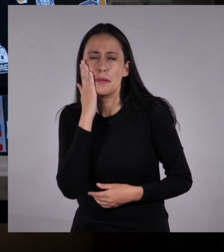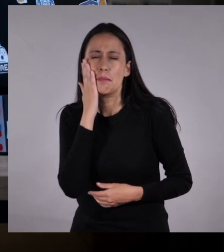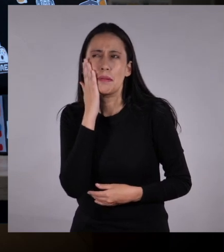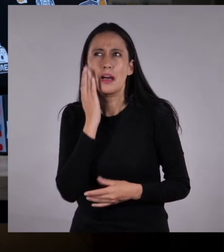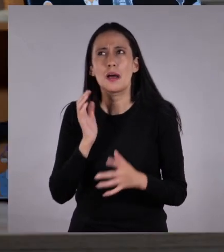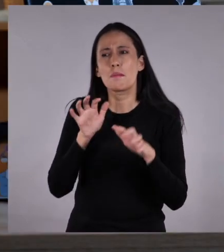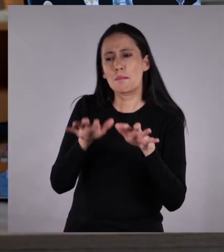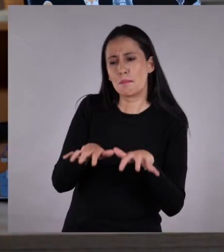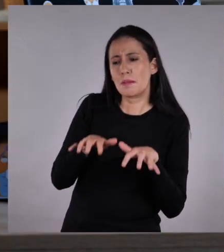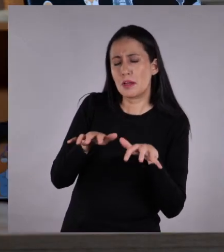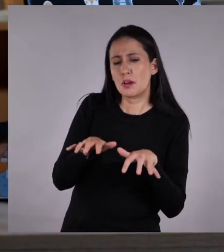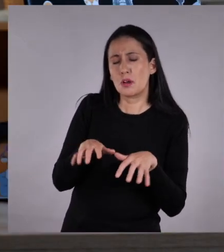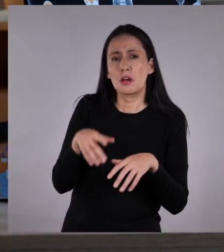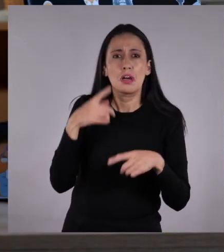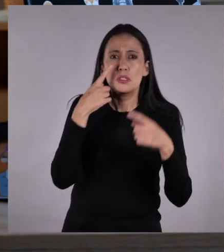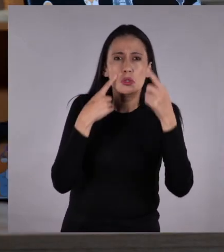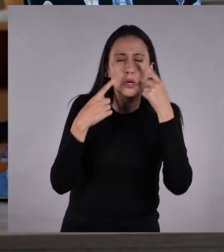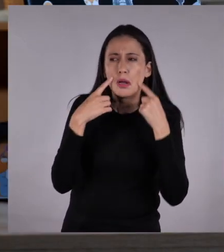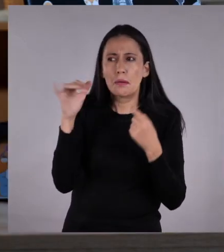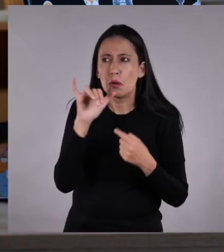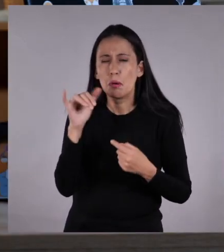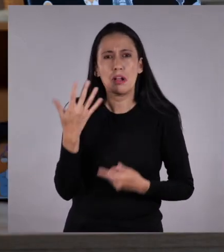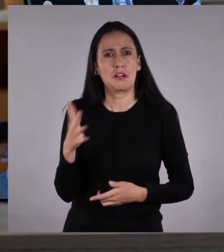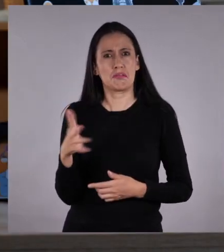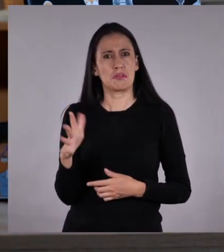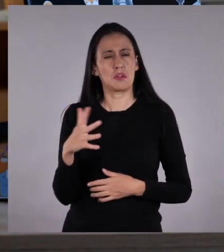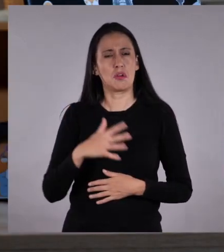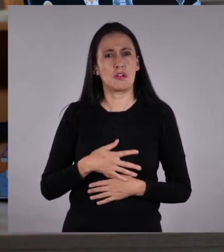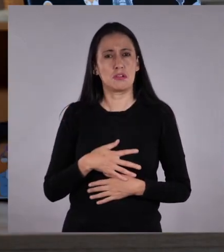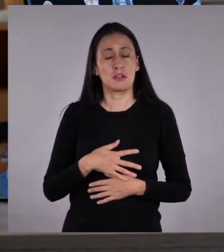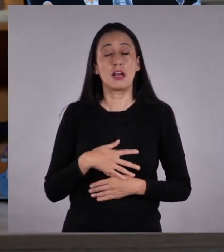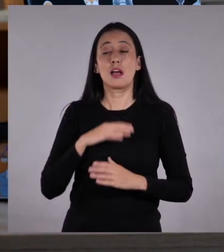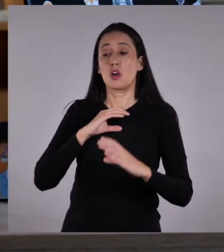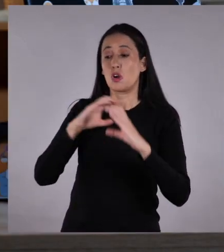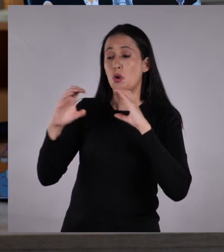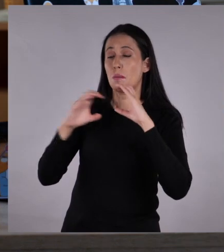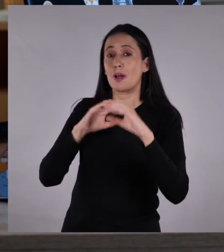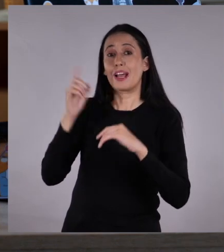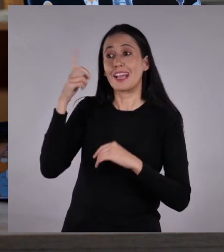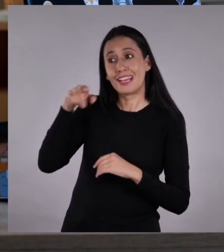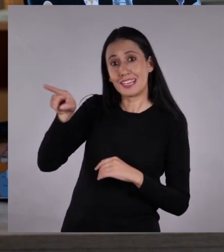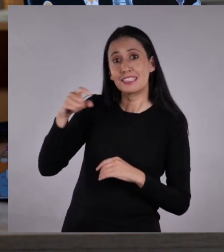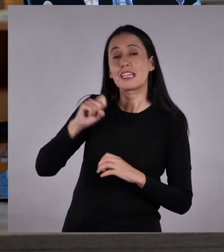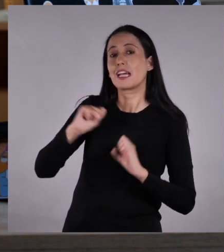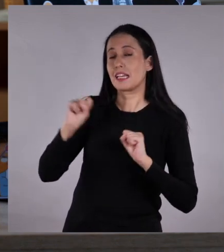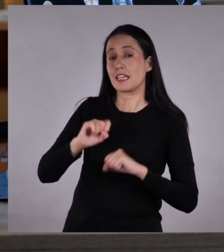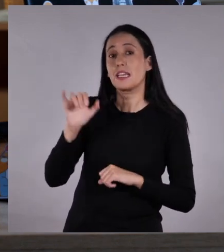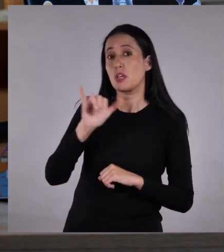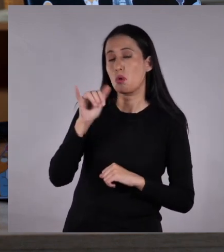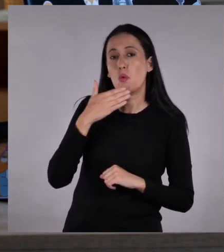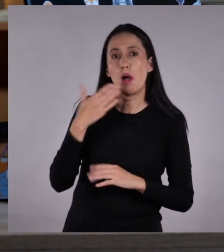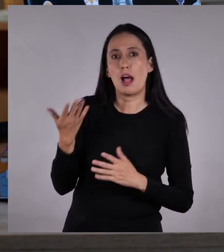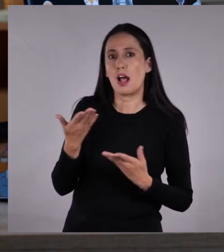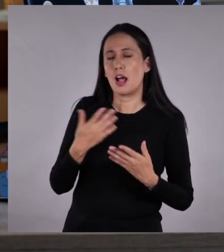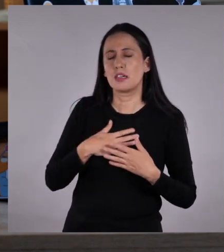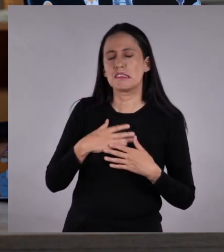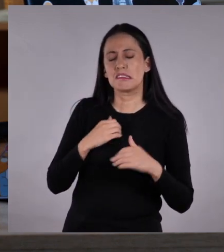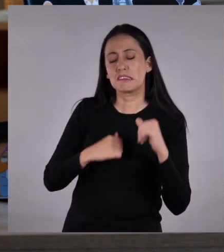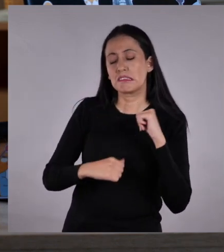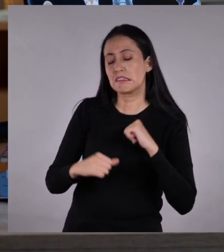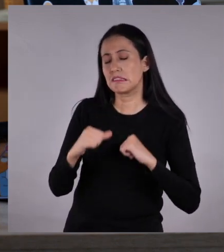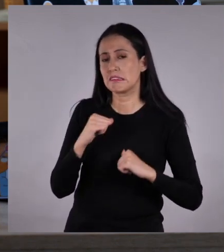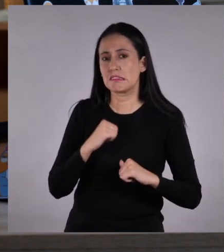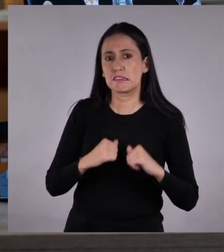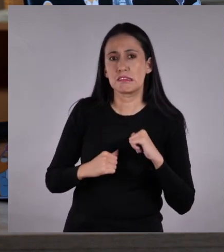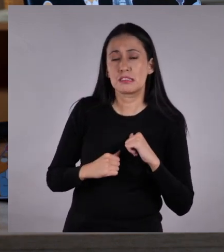yo. En una conversación entendí que ella estaba igual de triste que yo. Pero cada uno vive la tristeza